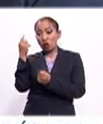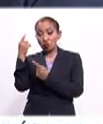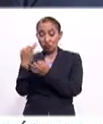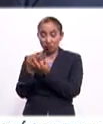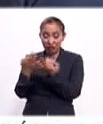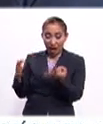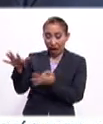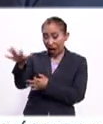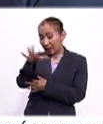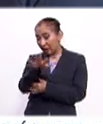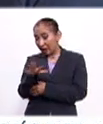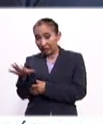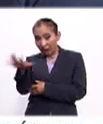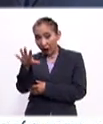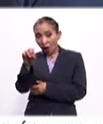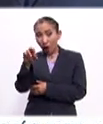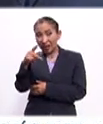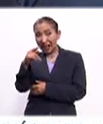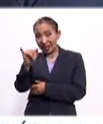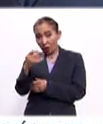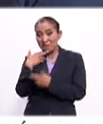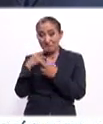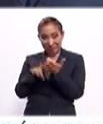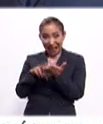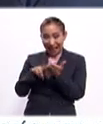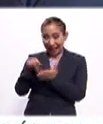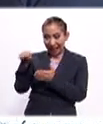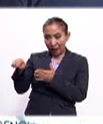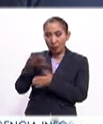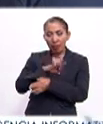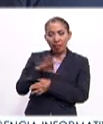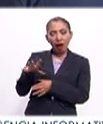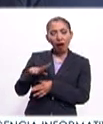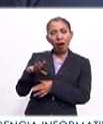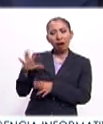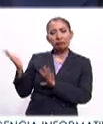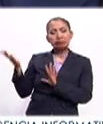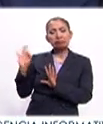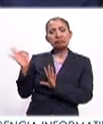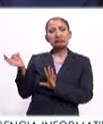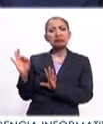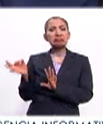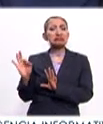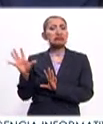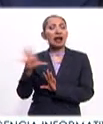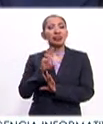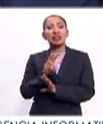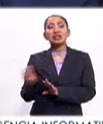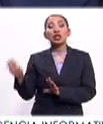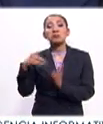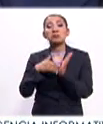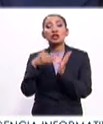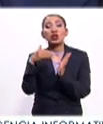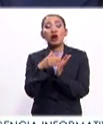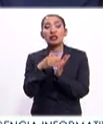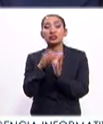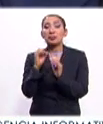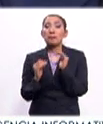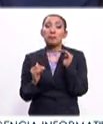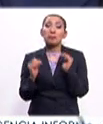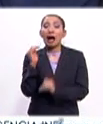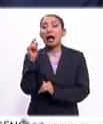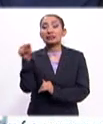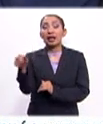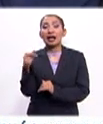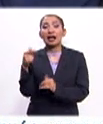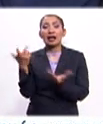de suelo orgánico, de suelo fértil, puede haber hasta 300 millones y